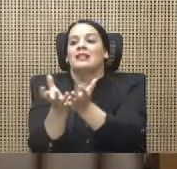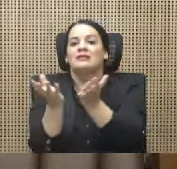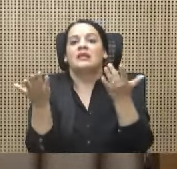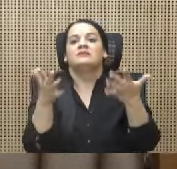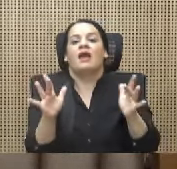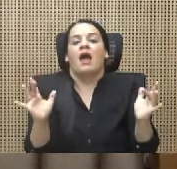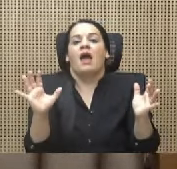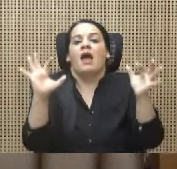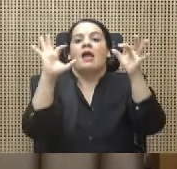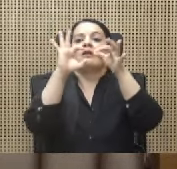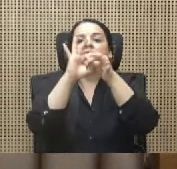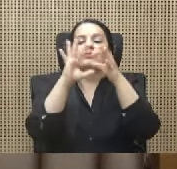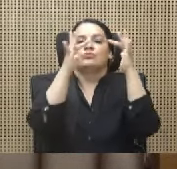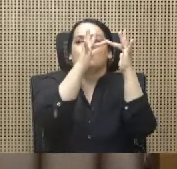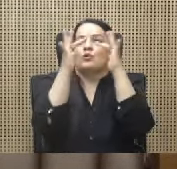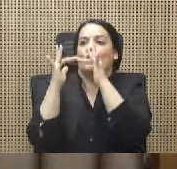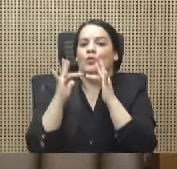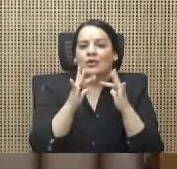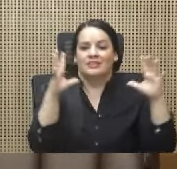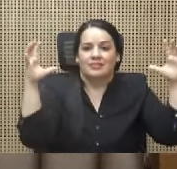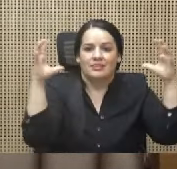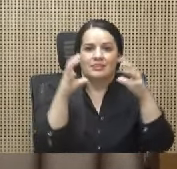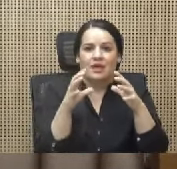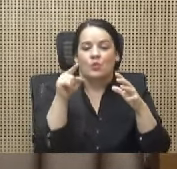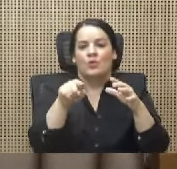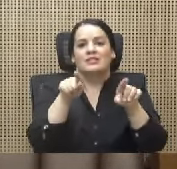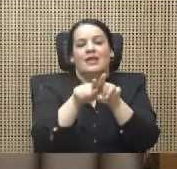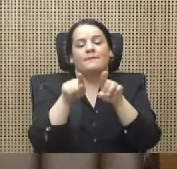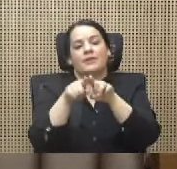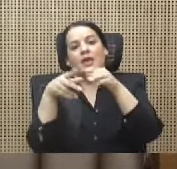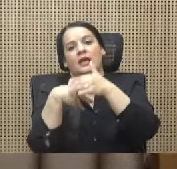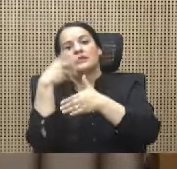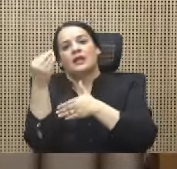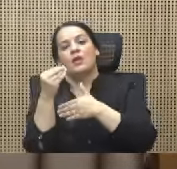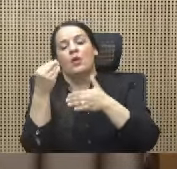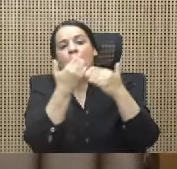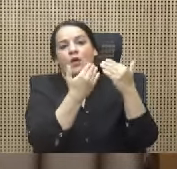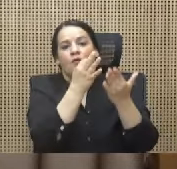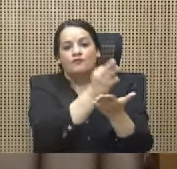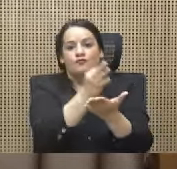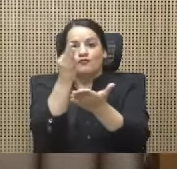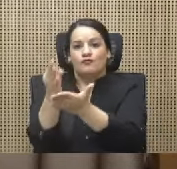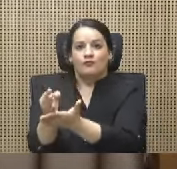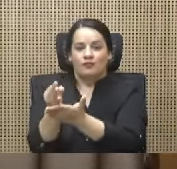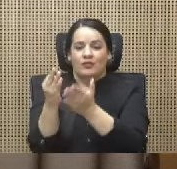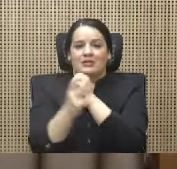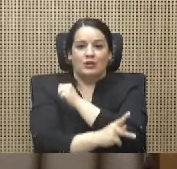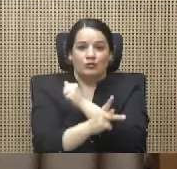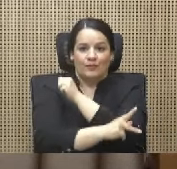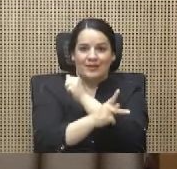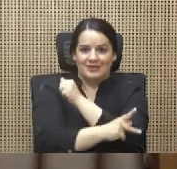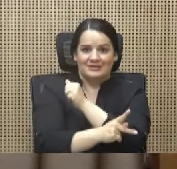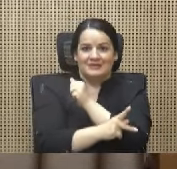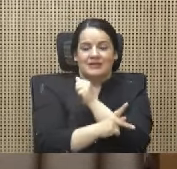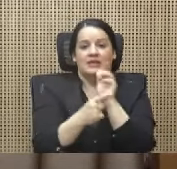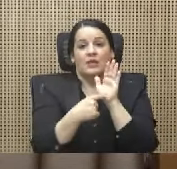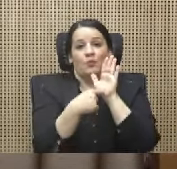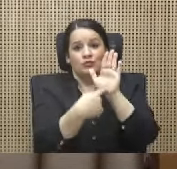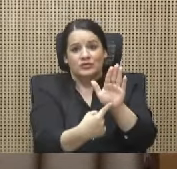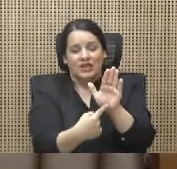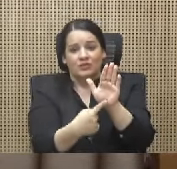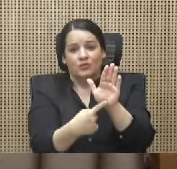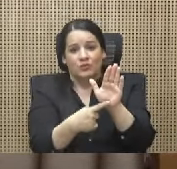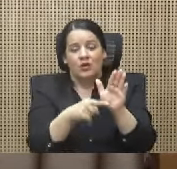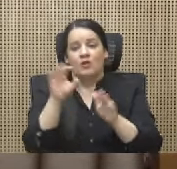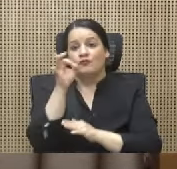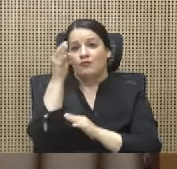interconectado, han trascendido las fronteras de los estados-nación, incluso desdibujándolas. De la misma